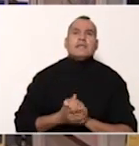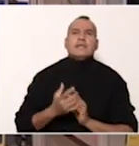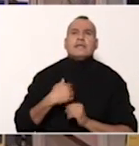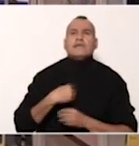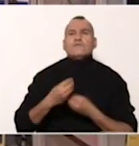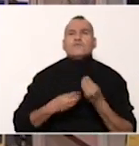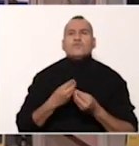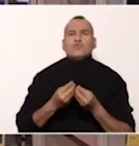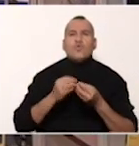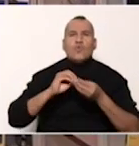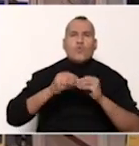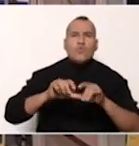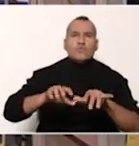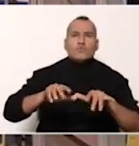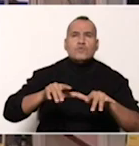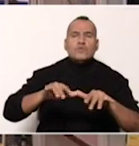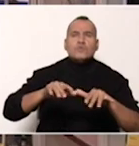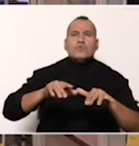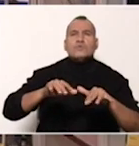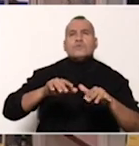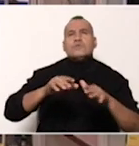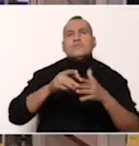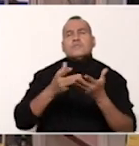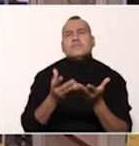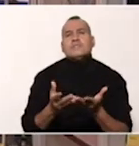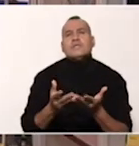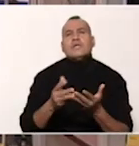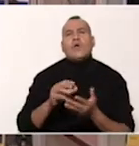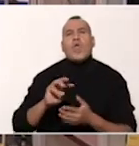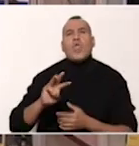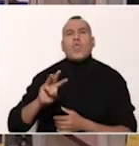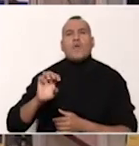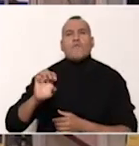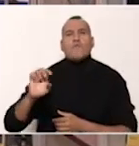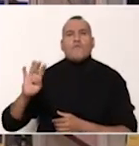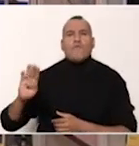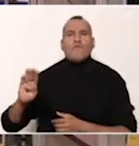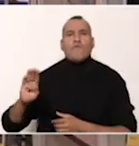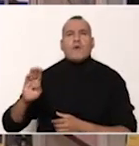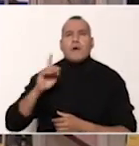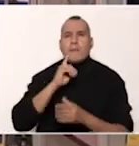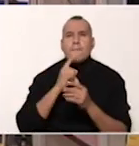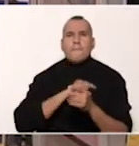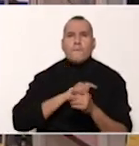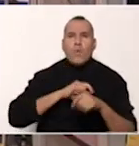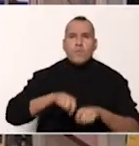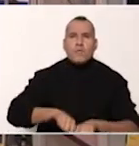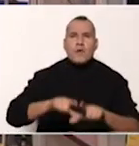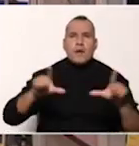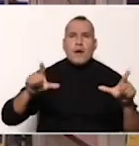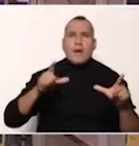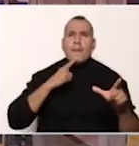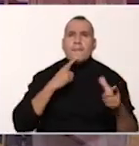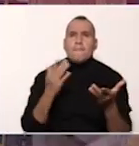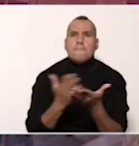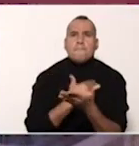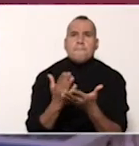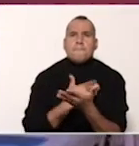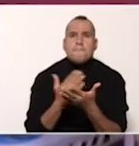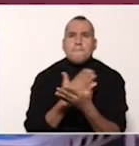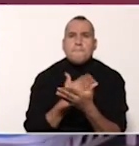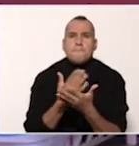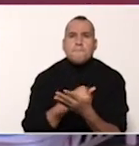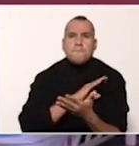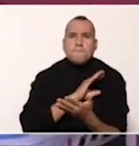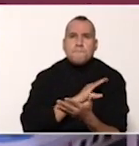es que de manera común hacemos uso de equipos como teléfonos celulares, tablas, canaima, inclusive